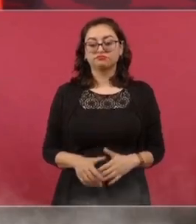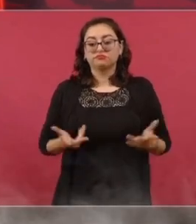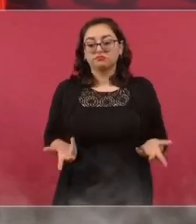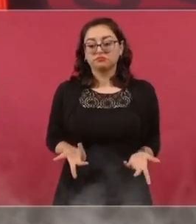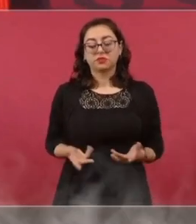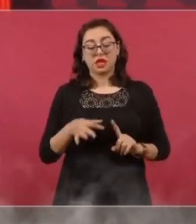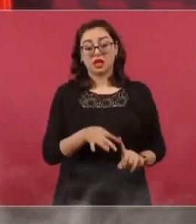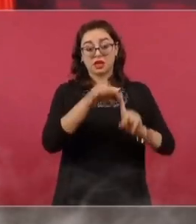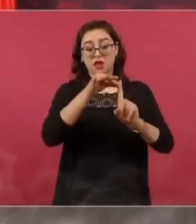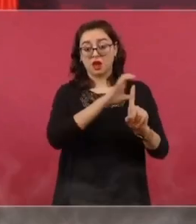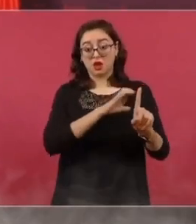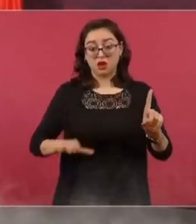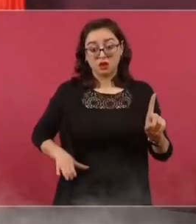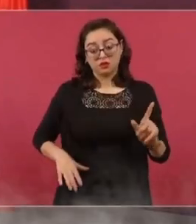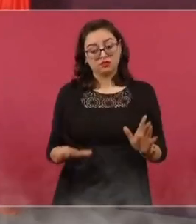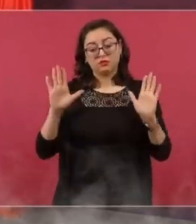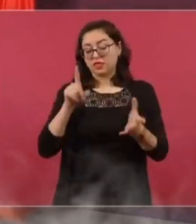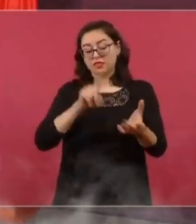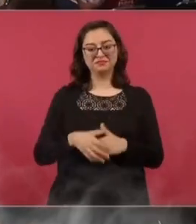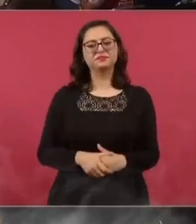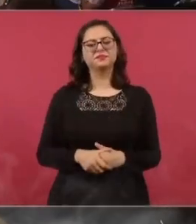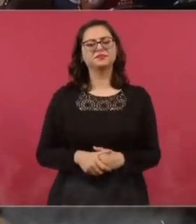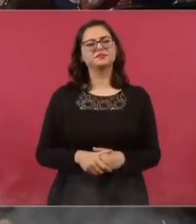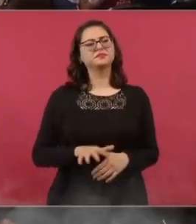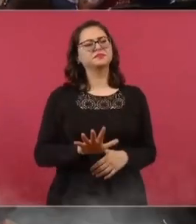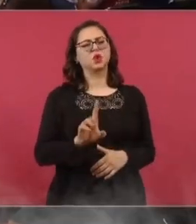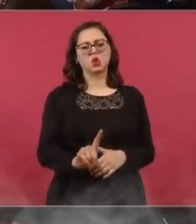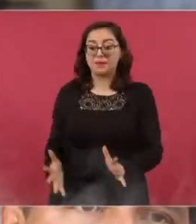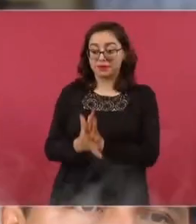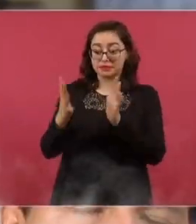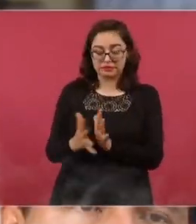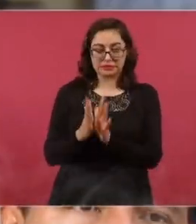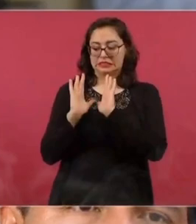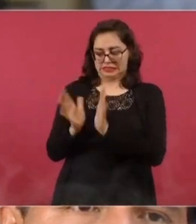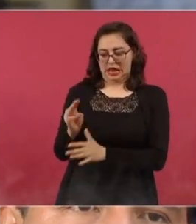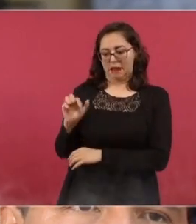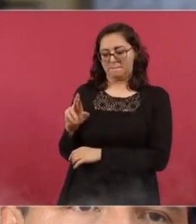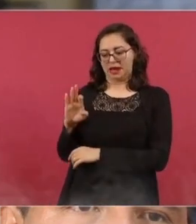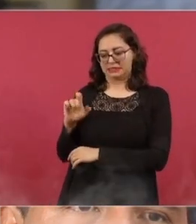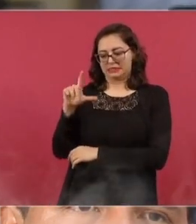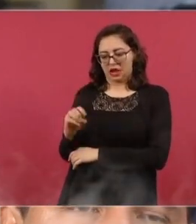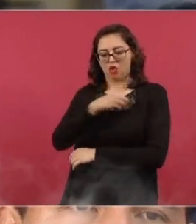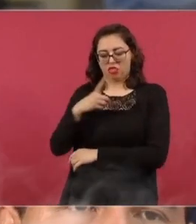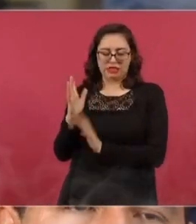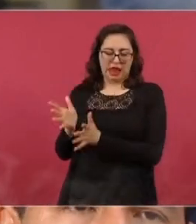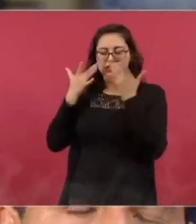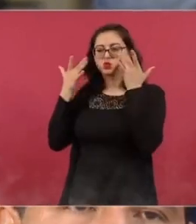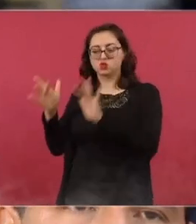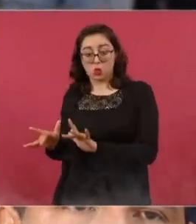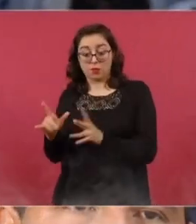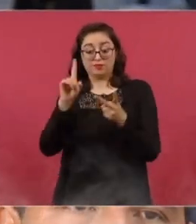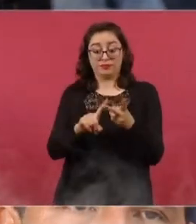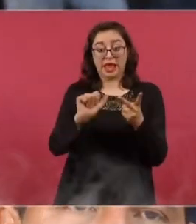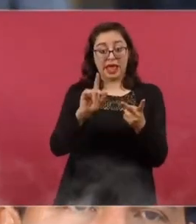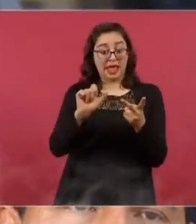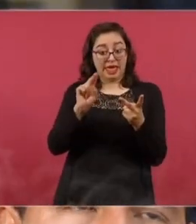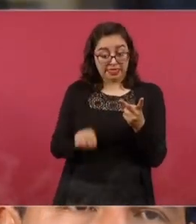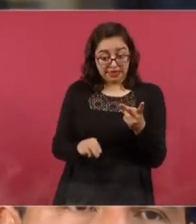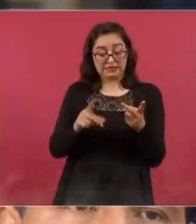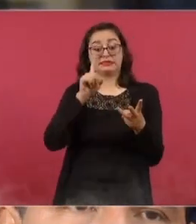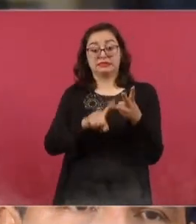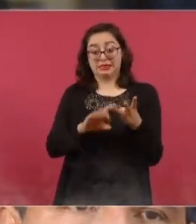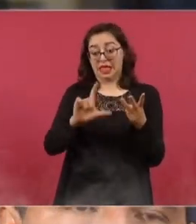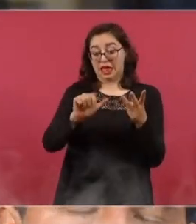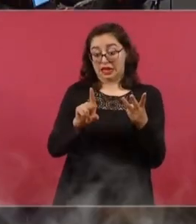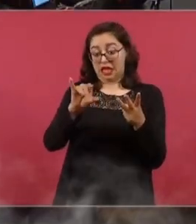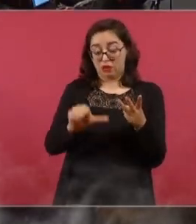corresponde al Consejo de Morena. El domingo se reúne el Consejo de Morena y todo aquel que quiera, que ocupe un cargo público de elección popular y que esté interesado en participar, tendría que renunciar